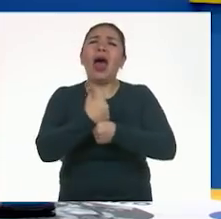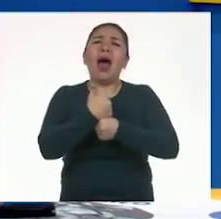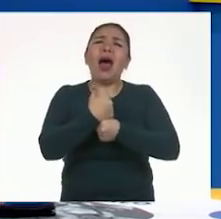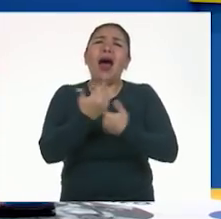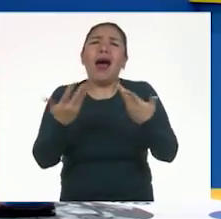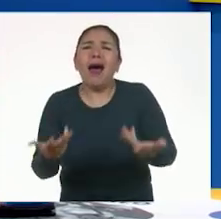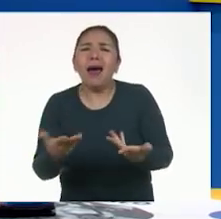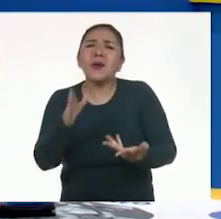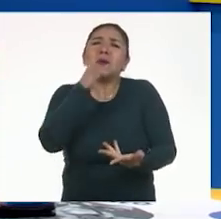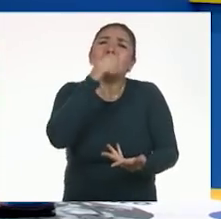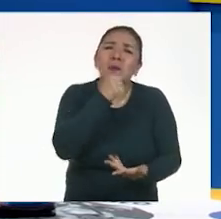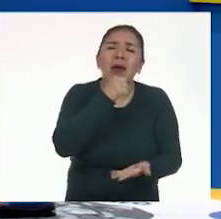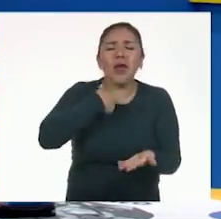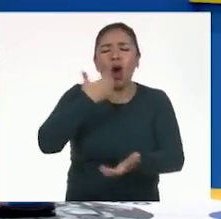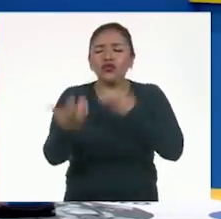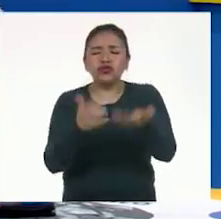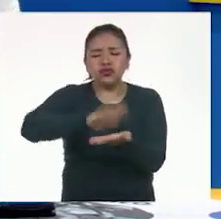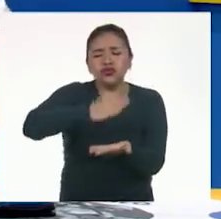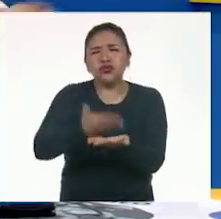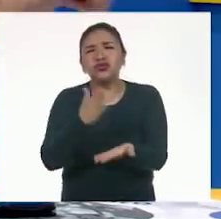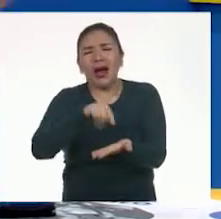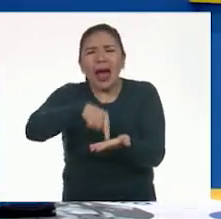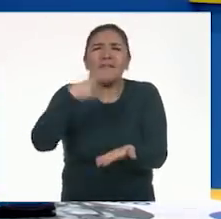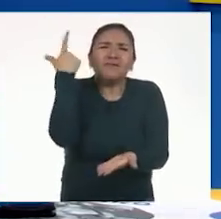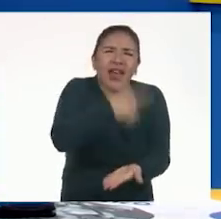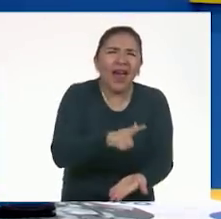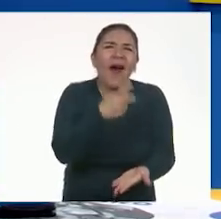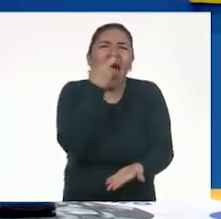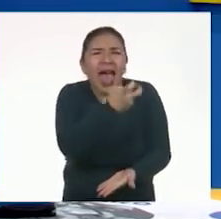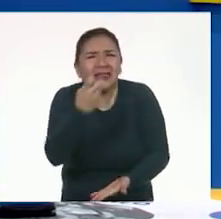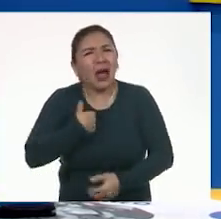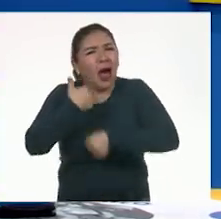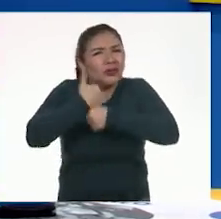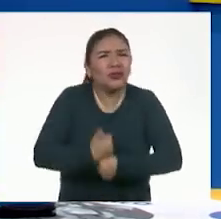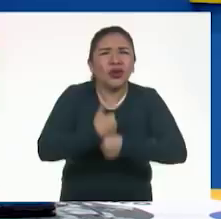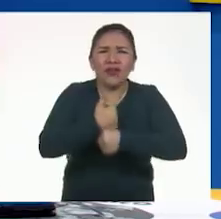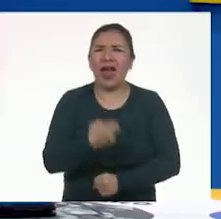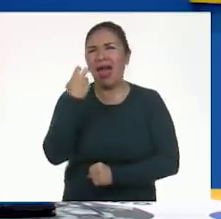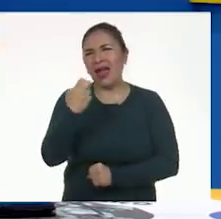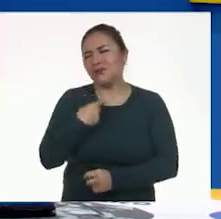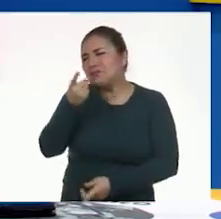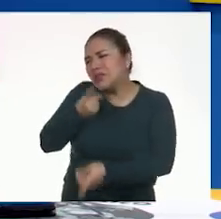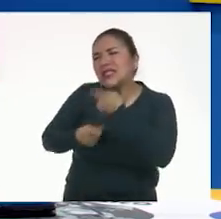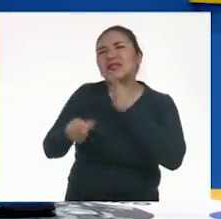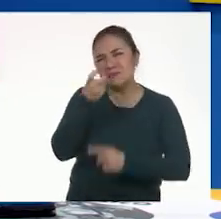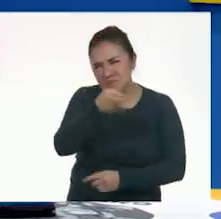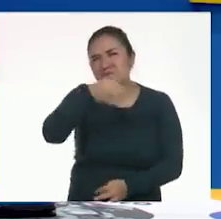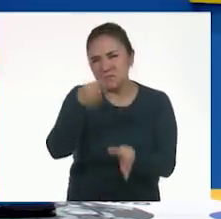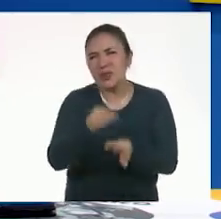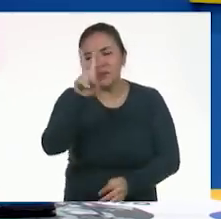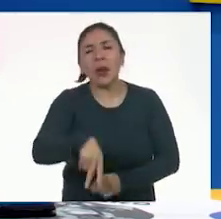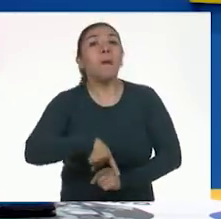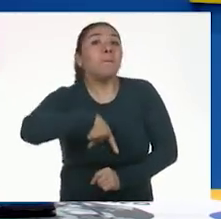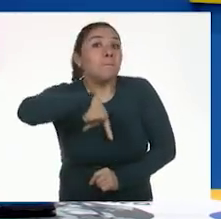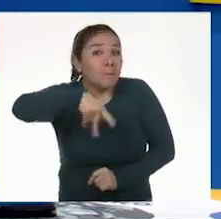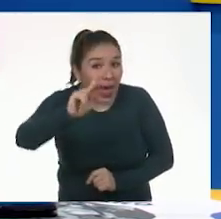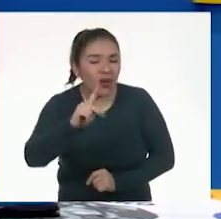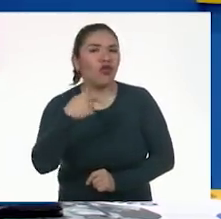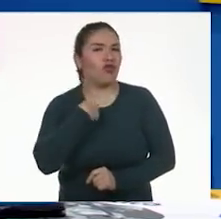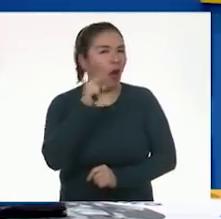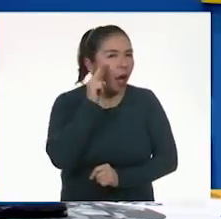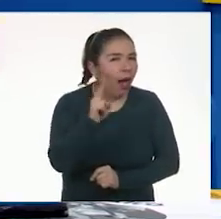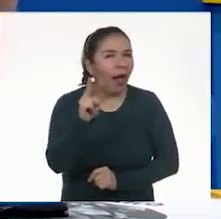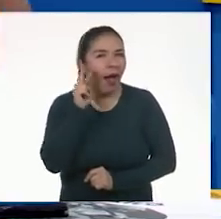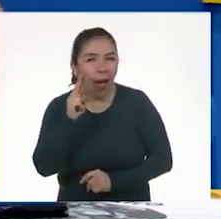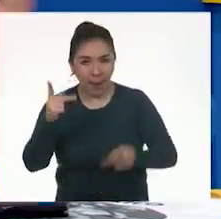no salió el bistec como lo queríamos. A nadie le gusta. Sí, justamente ese tipo de comentarios son los que me hacen. Sin embargo, yo me he dado cuenta